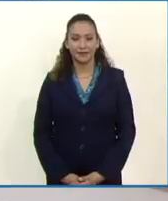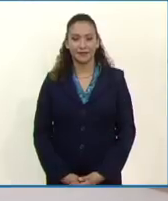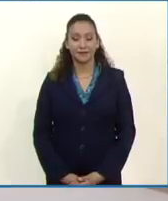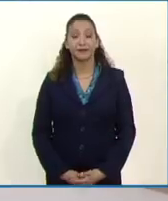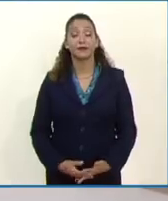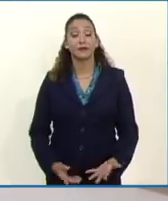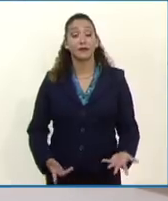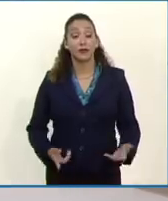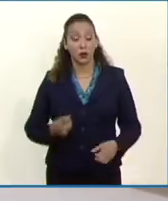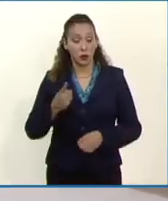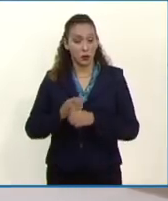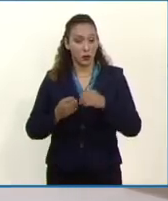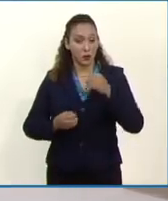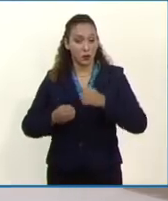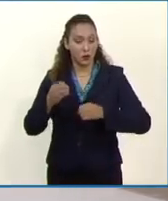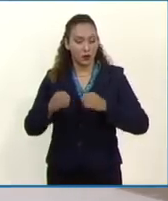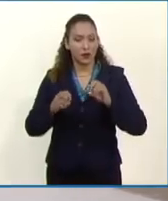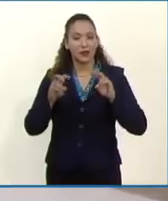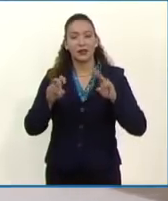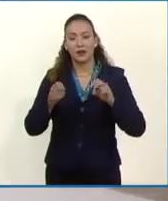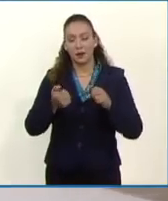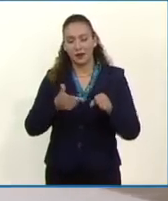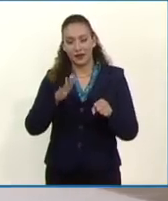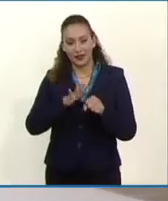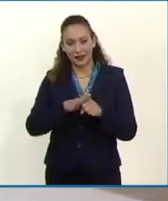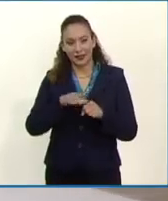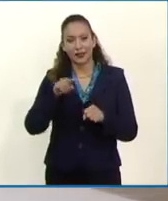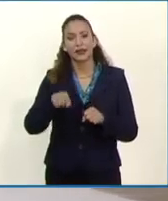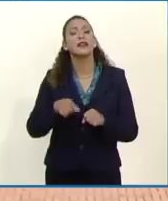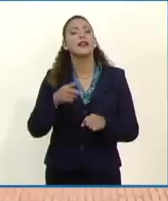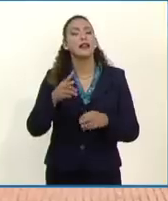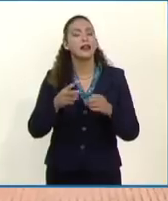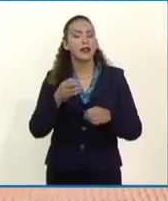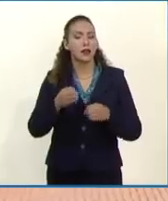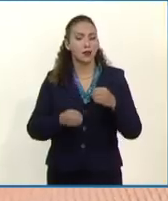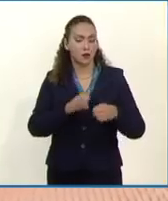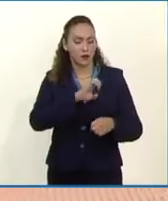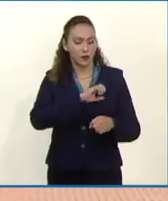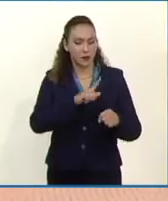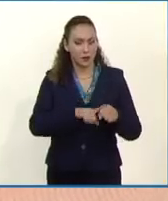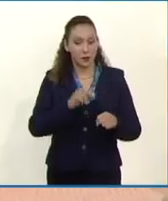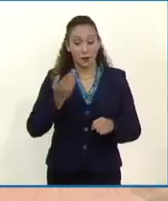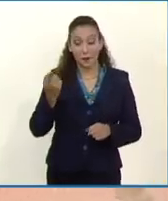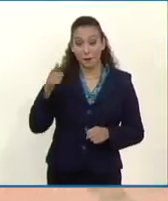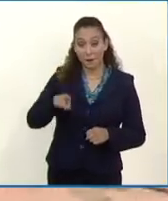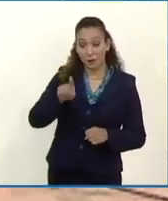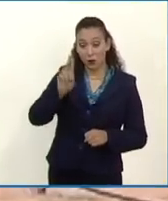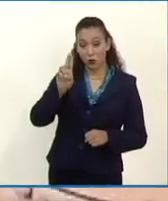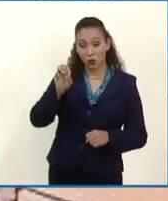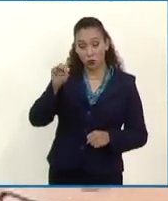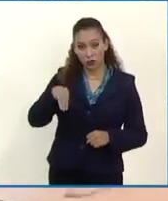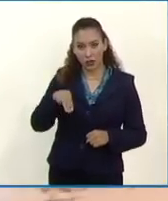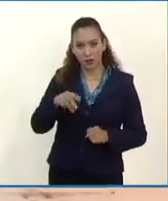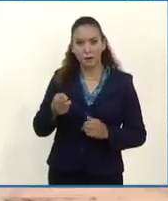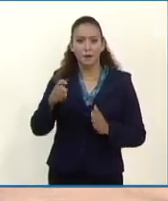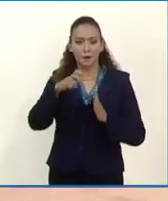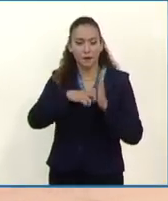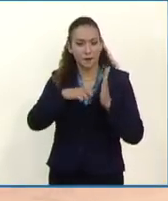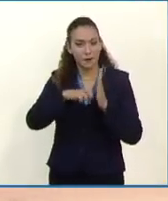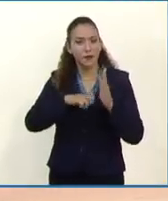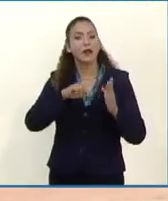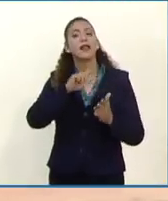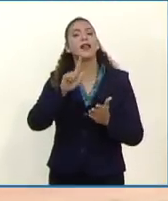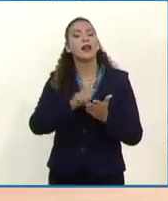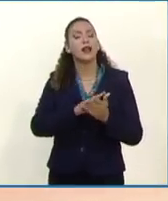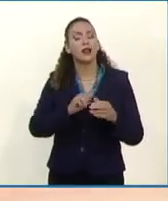El primer tribunal colegiado en materia administrativa del Segundo Circuito ordenó a la UNAM modificar su legislación en materia de